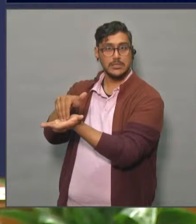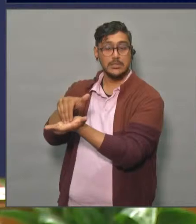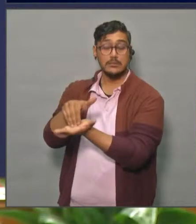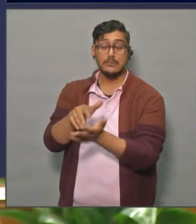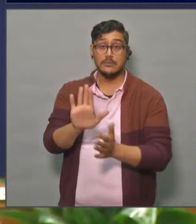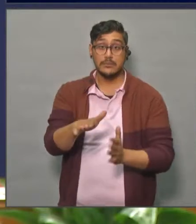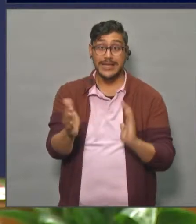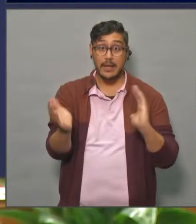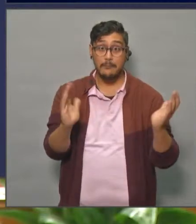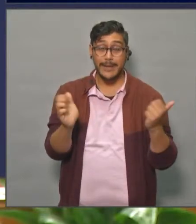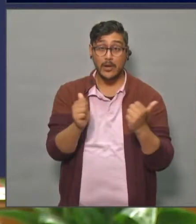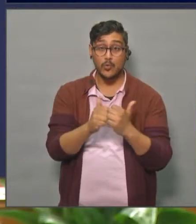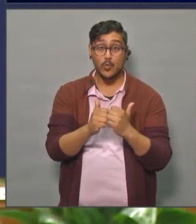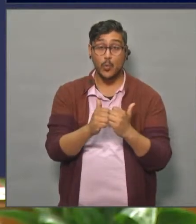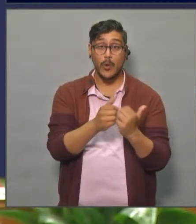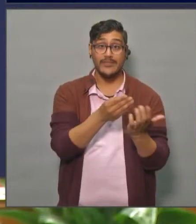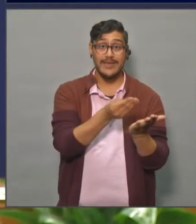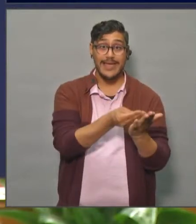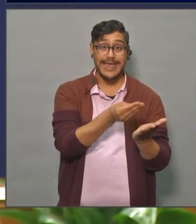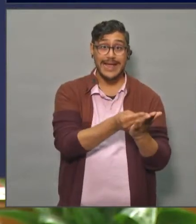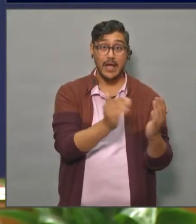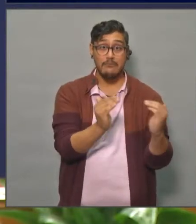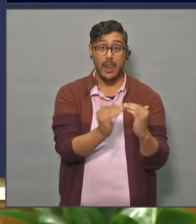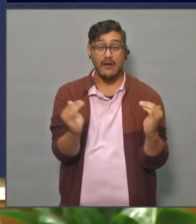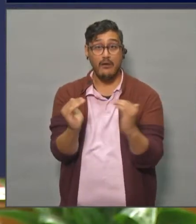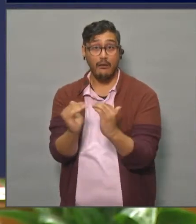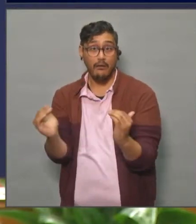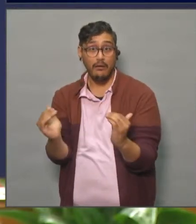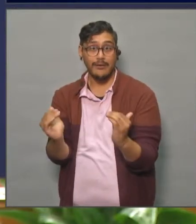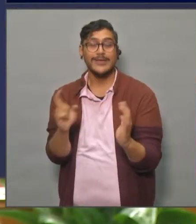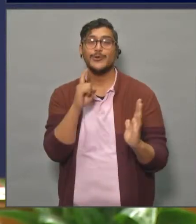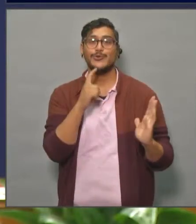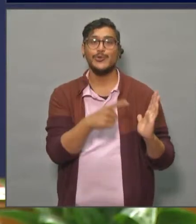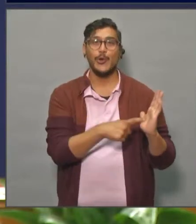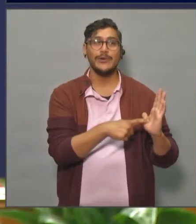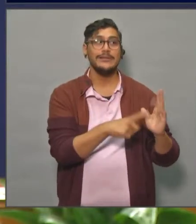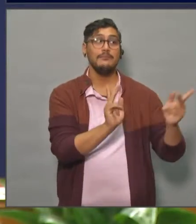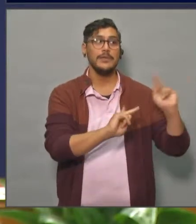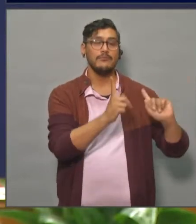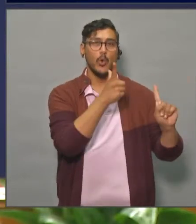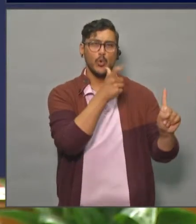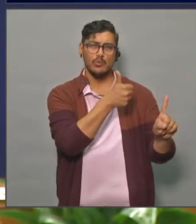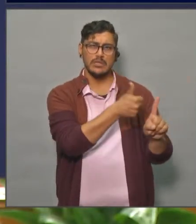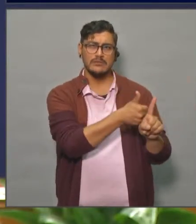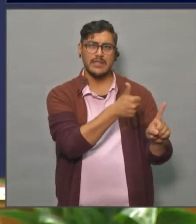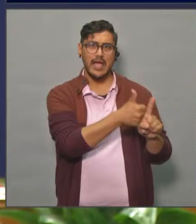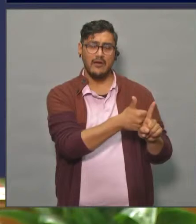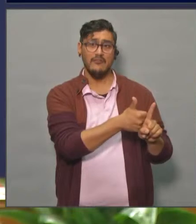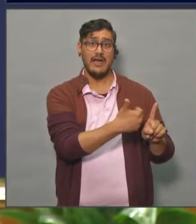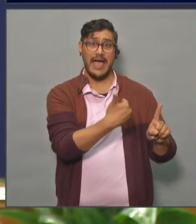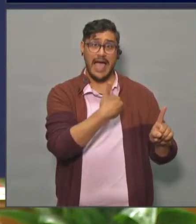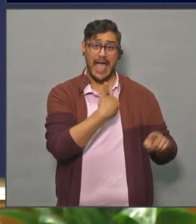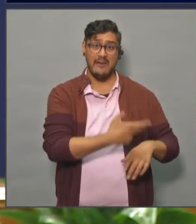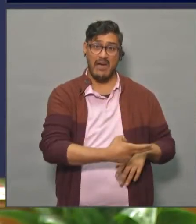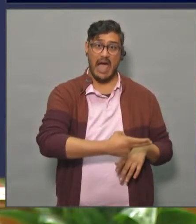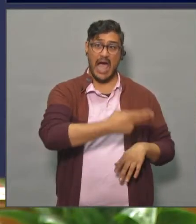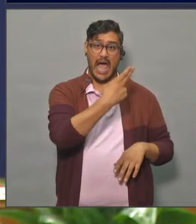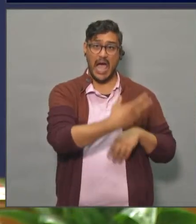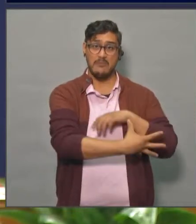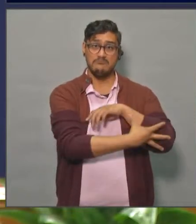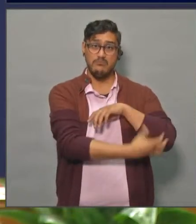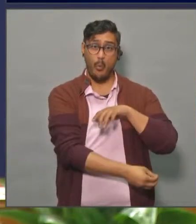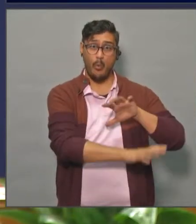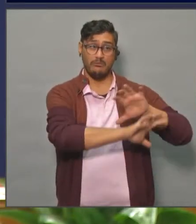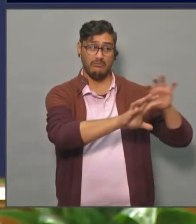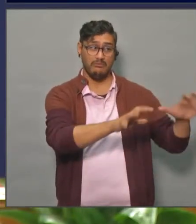pobreza en la comunidad, vemos que las personas que viven en áreas con altas tasas de pobreza tienen